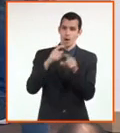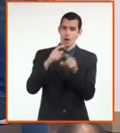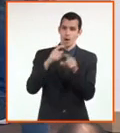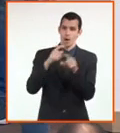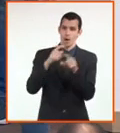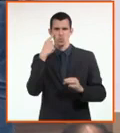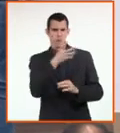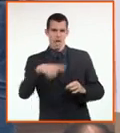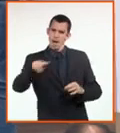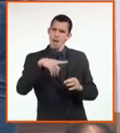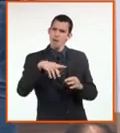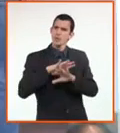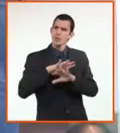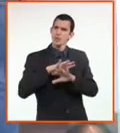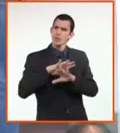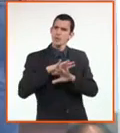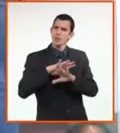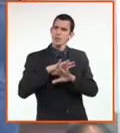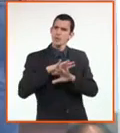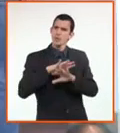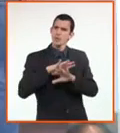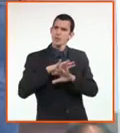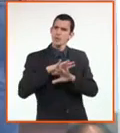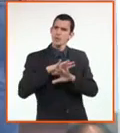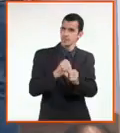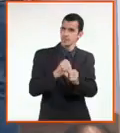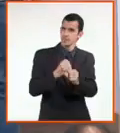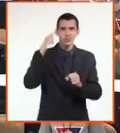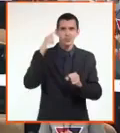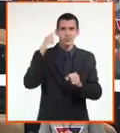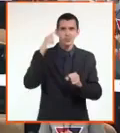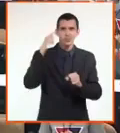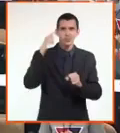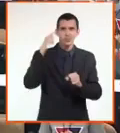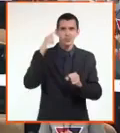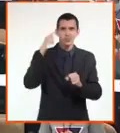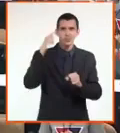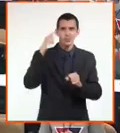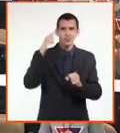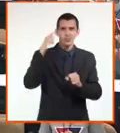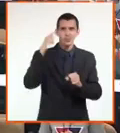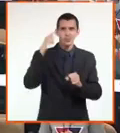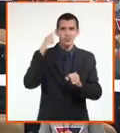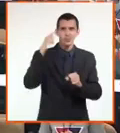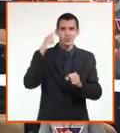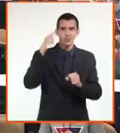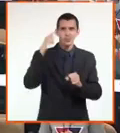capaces de sentir en carne propia el legado de los que los han